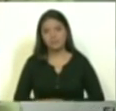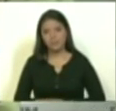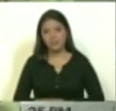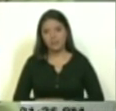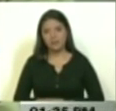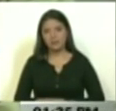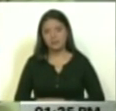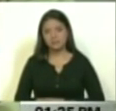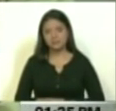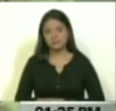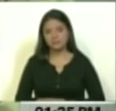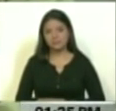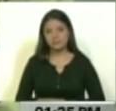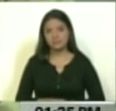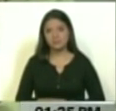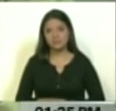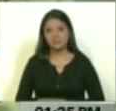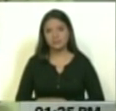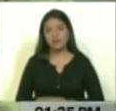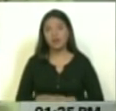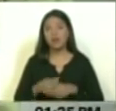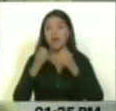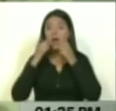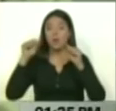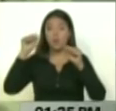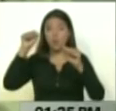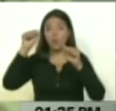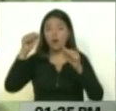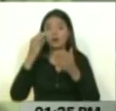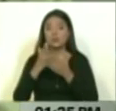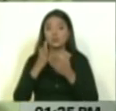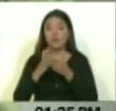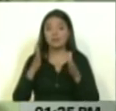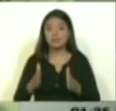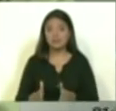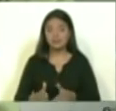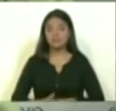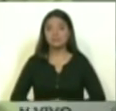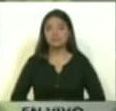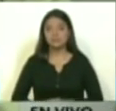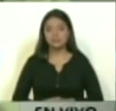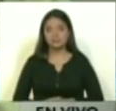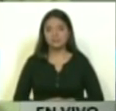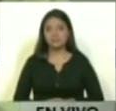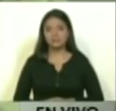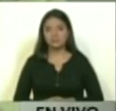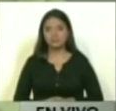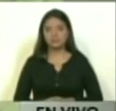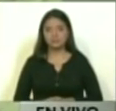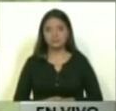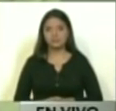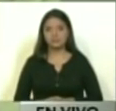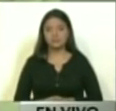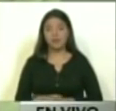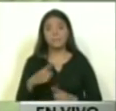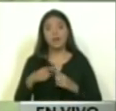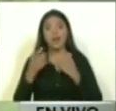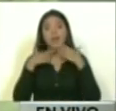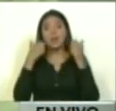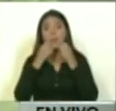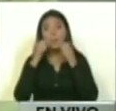huelga estudiantil, la huelga general, que conectó la protesta